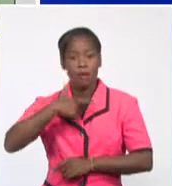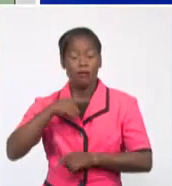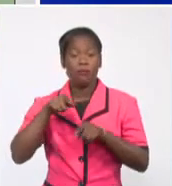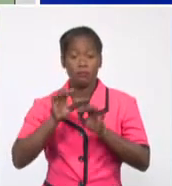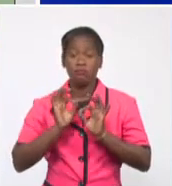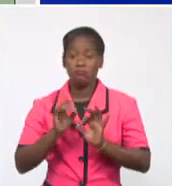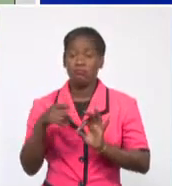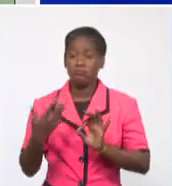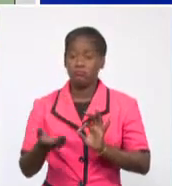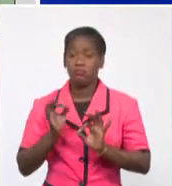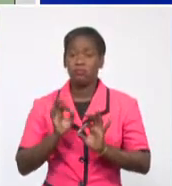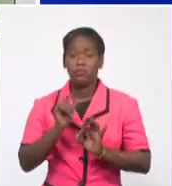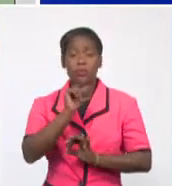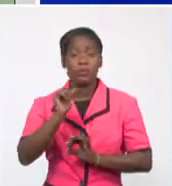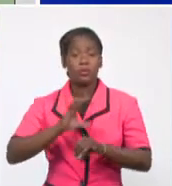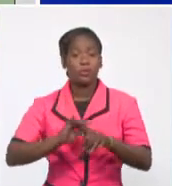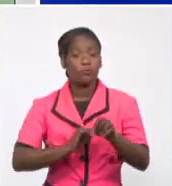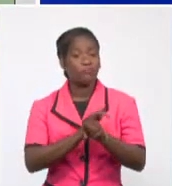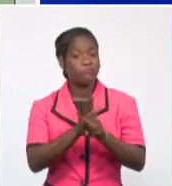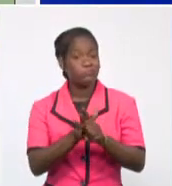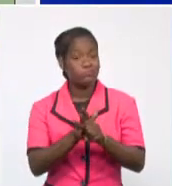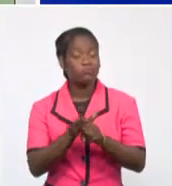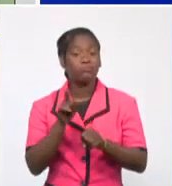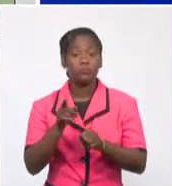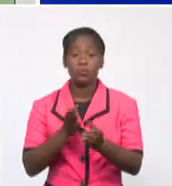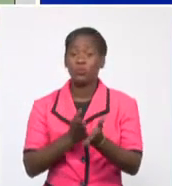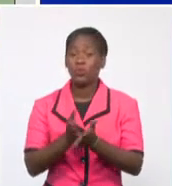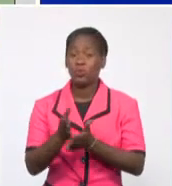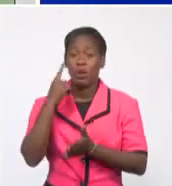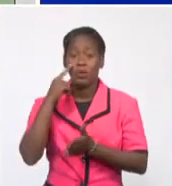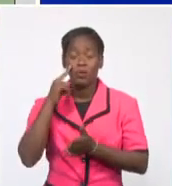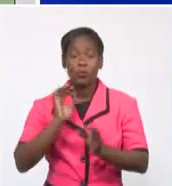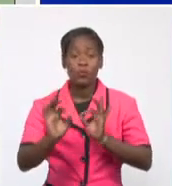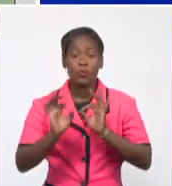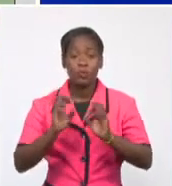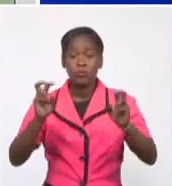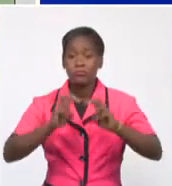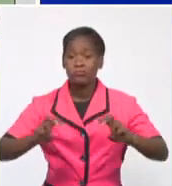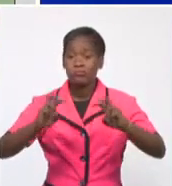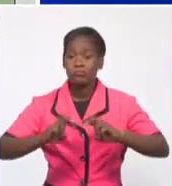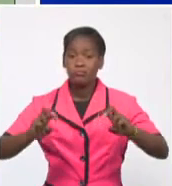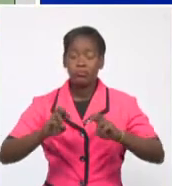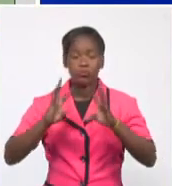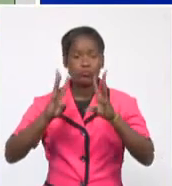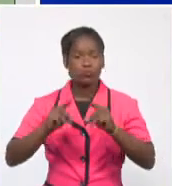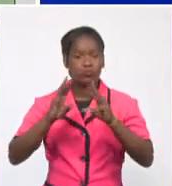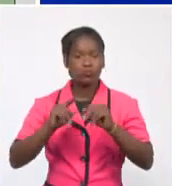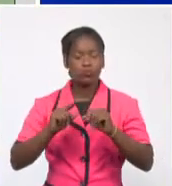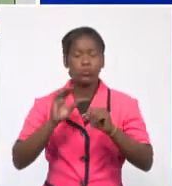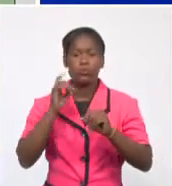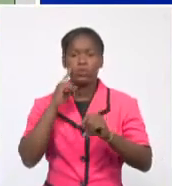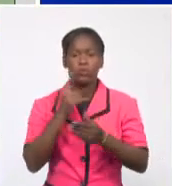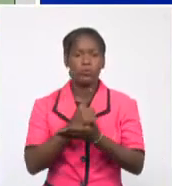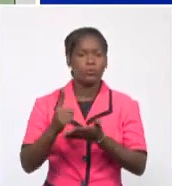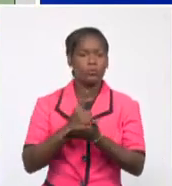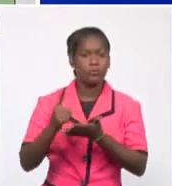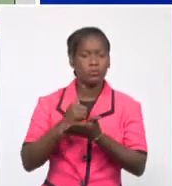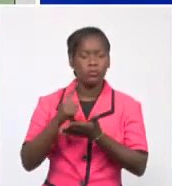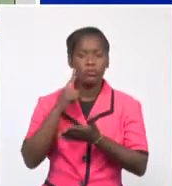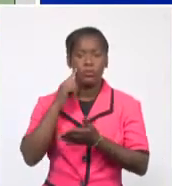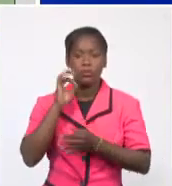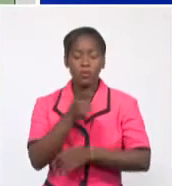con COVID-19 en los últimos 15 días por 100.000 habitantes. Se mantienen